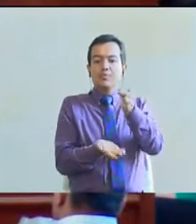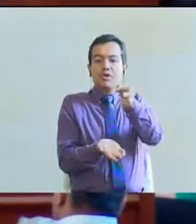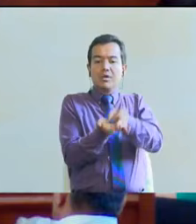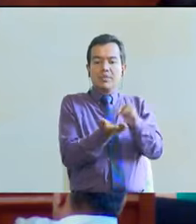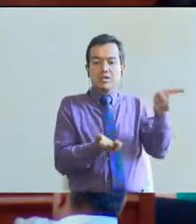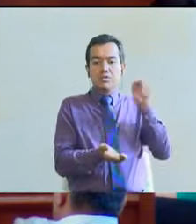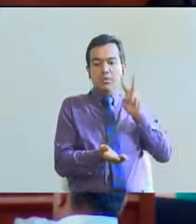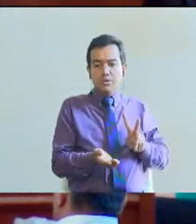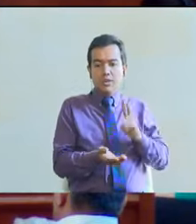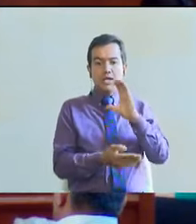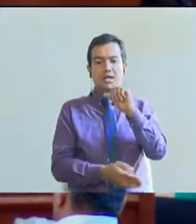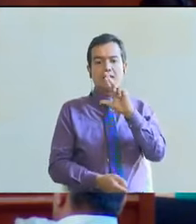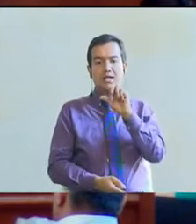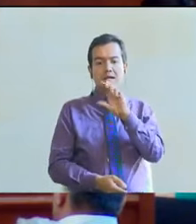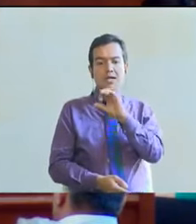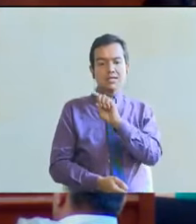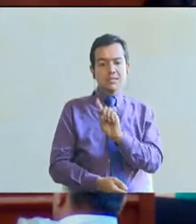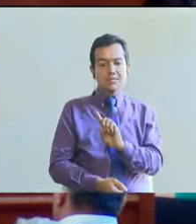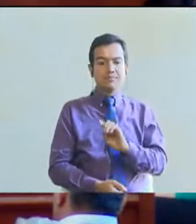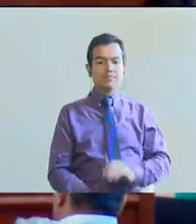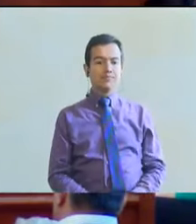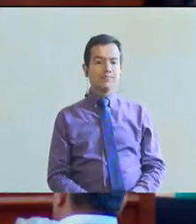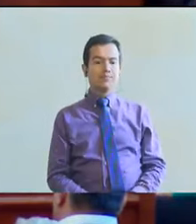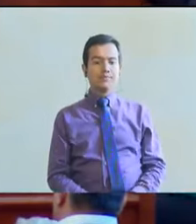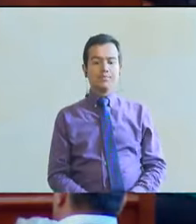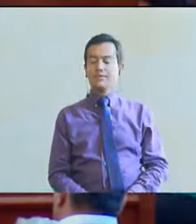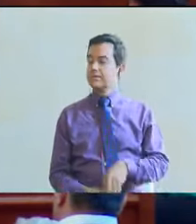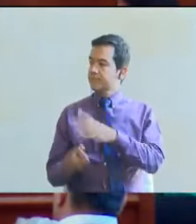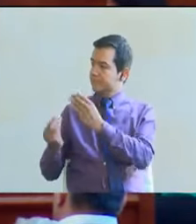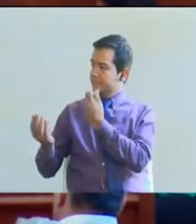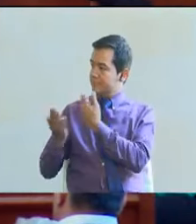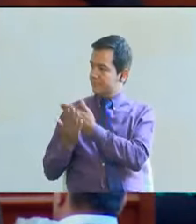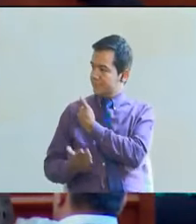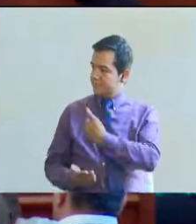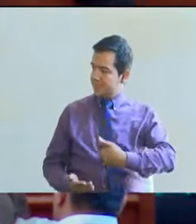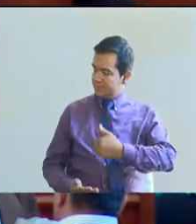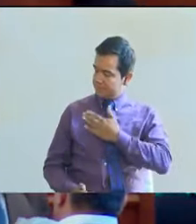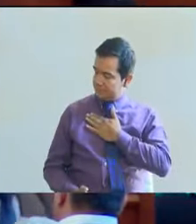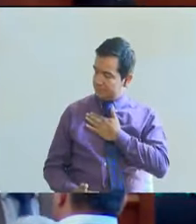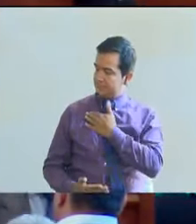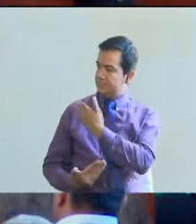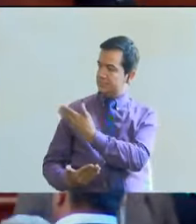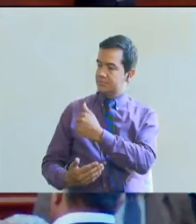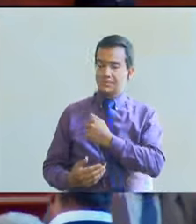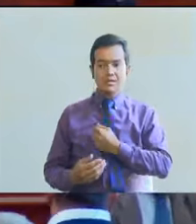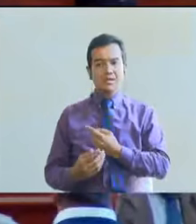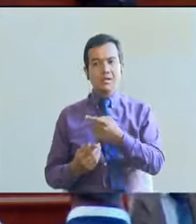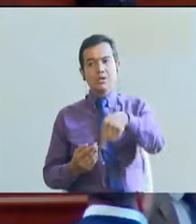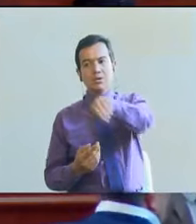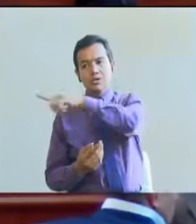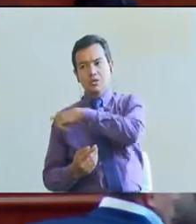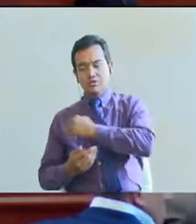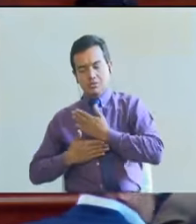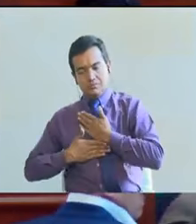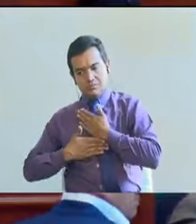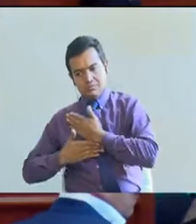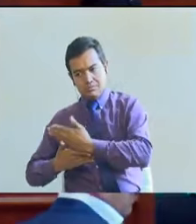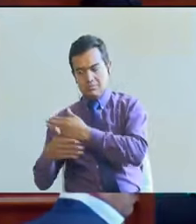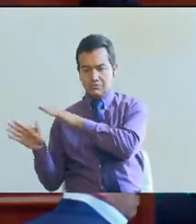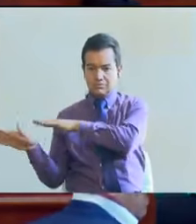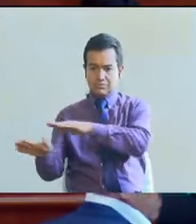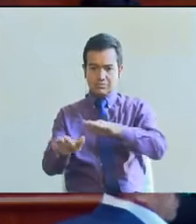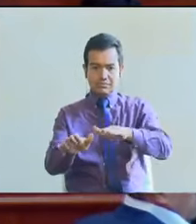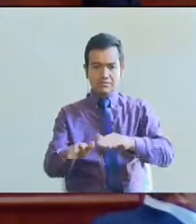Fredy Muchas gracias estimado presidente Muchas gracias estimados representantes